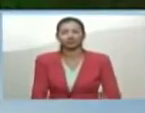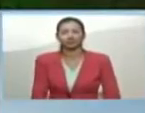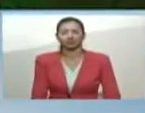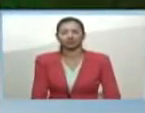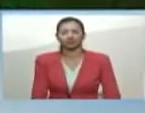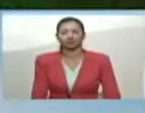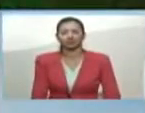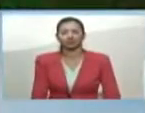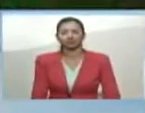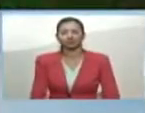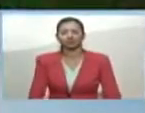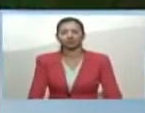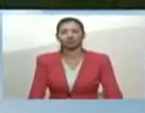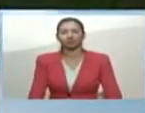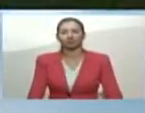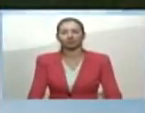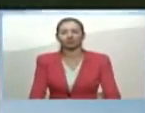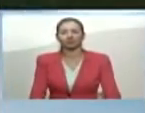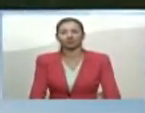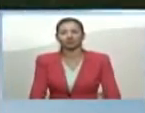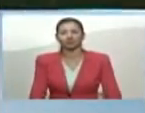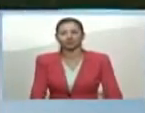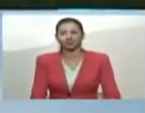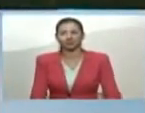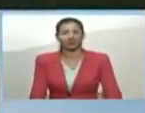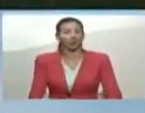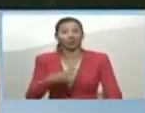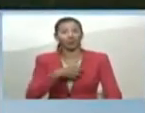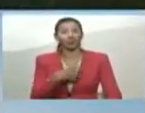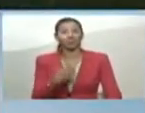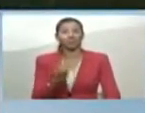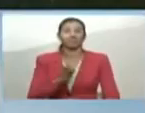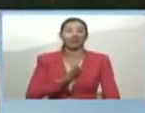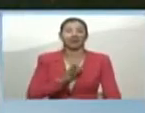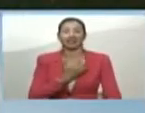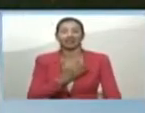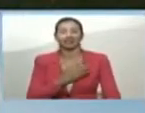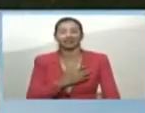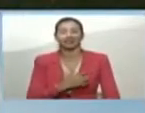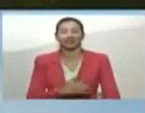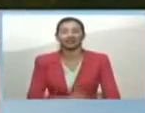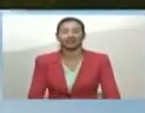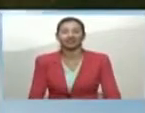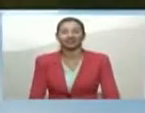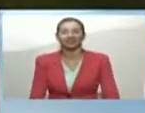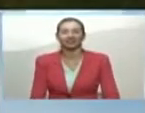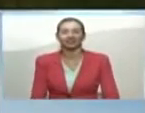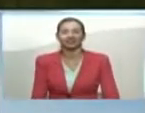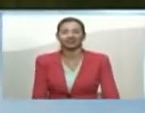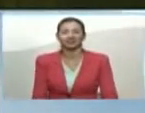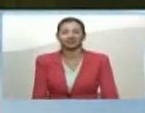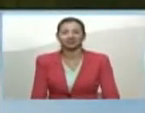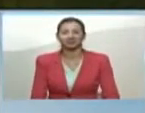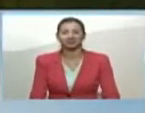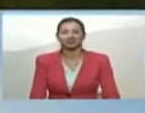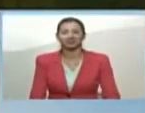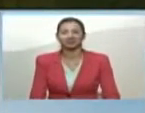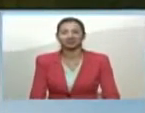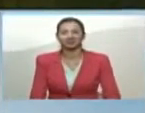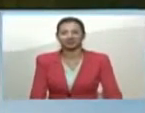Pero no podemos automatarnos. Como decía alguien por ahí, autosuicidarnos. A la guerra hay que ir